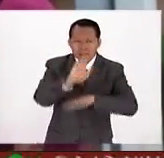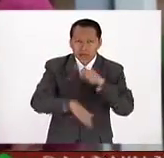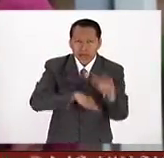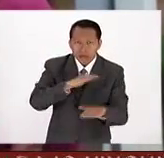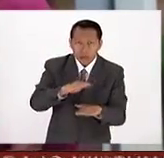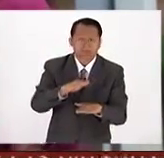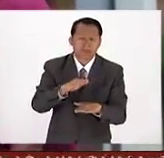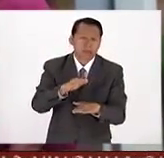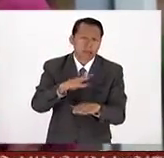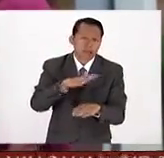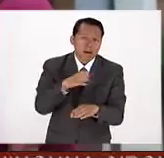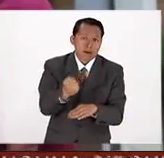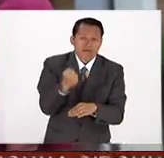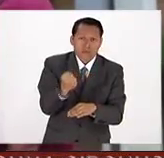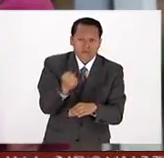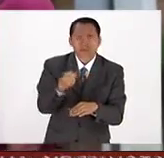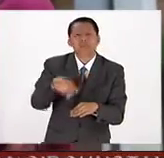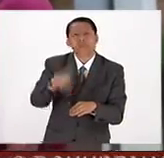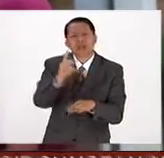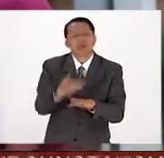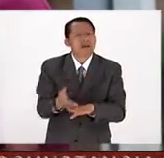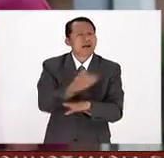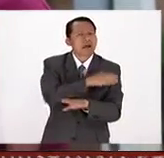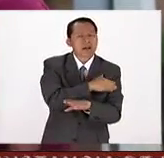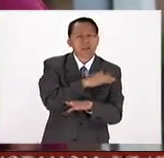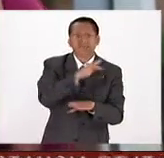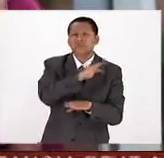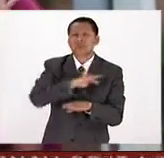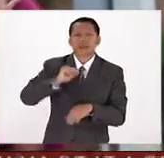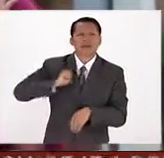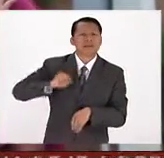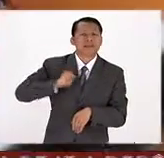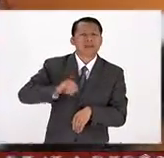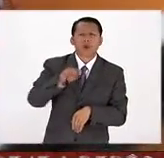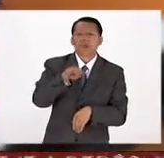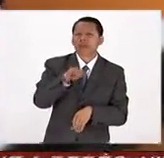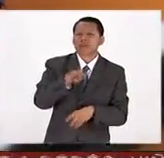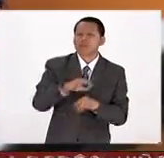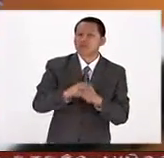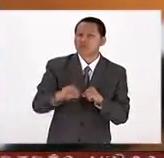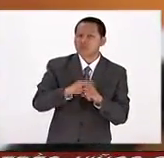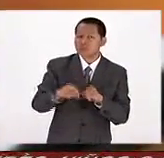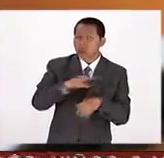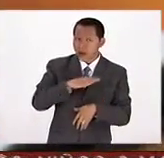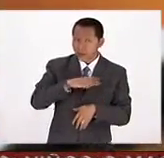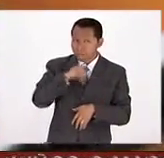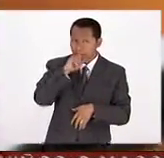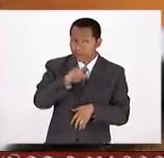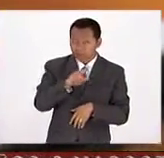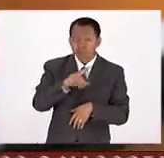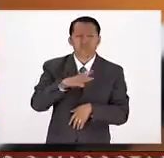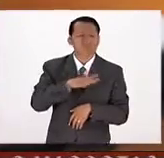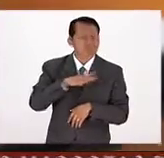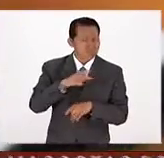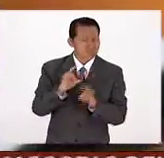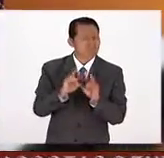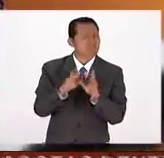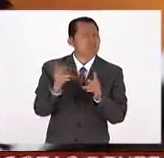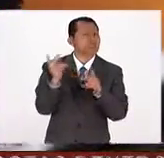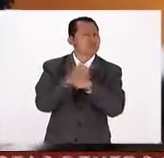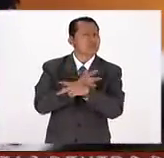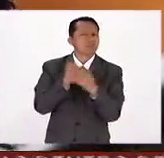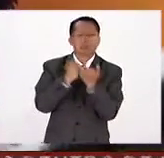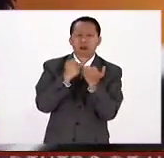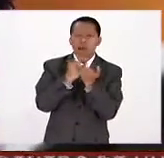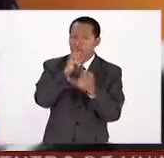atrás, incluso a finales del siglo XIX, hay eventos trágicos dado el comercio